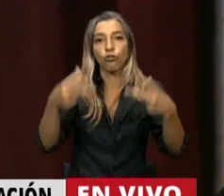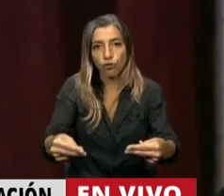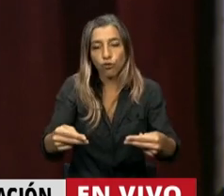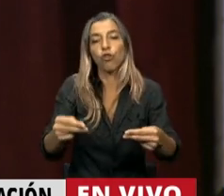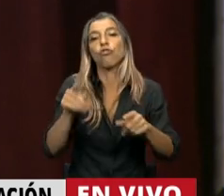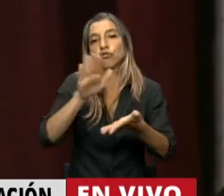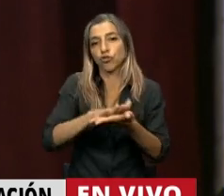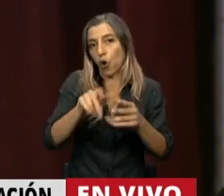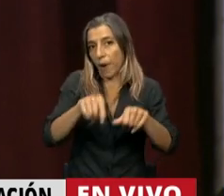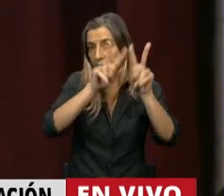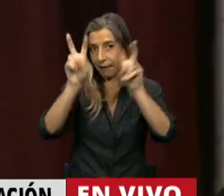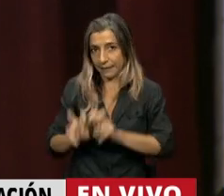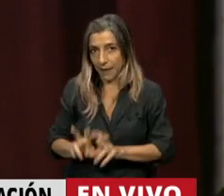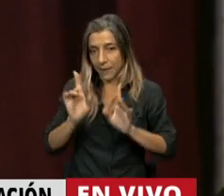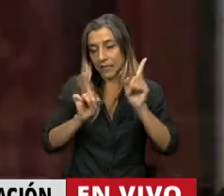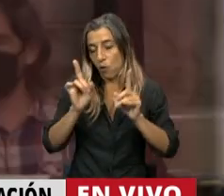estos temas.